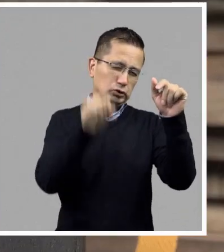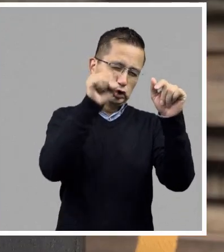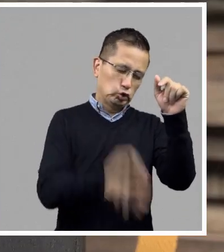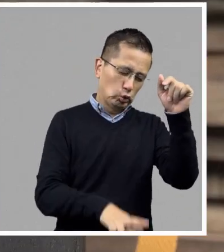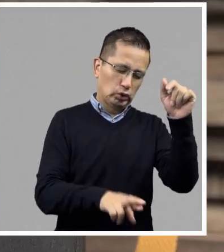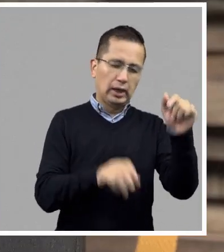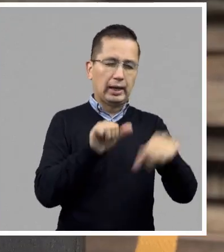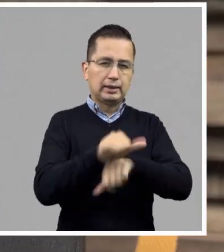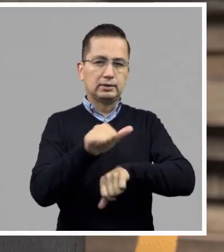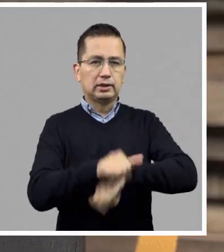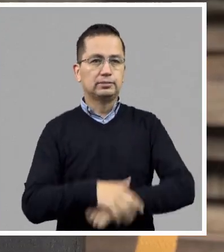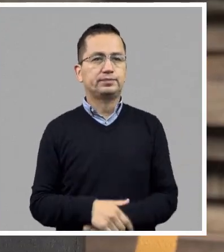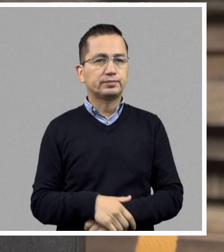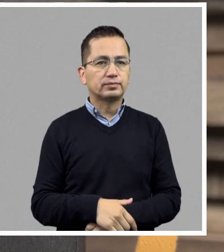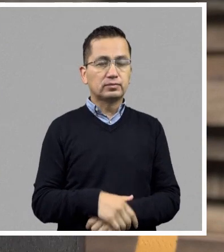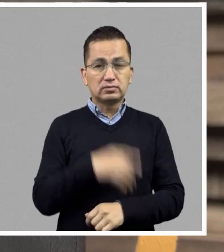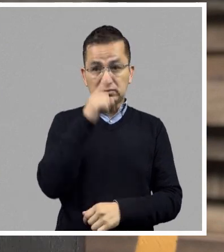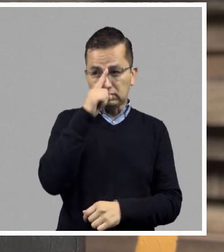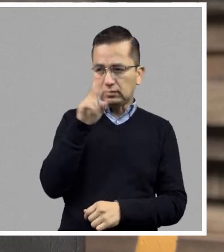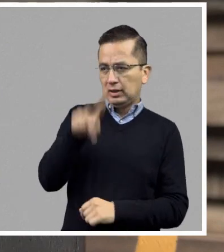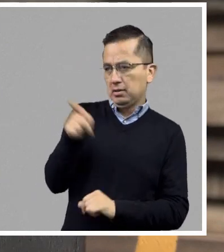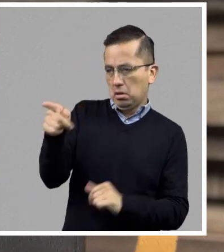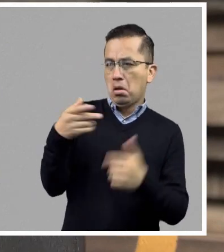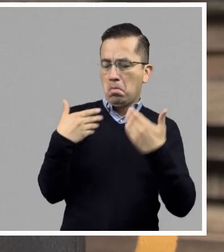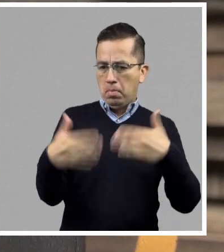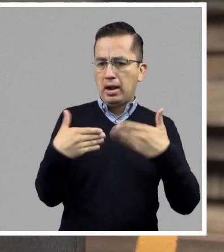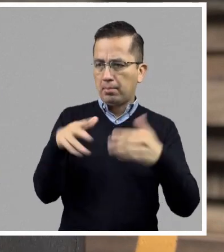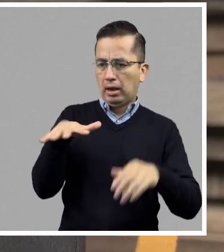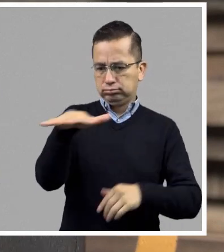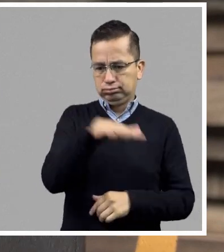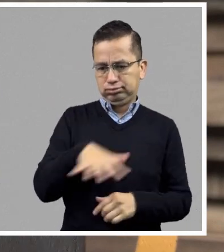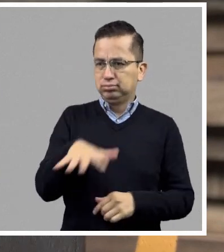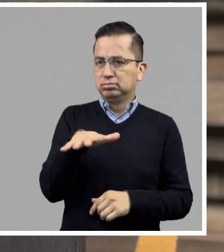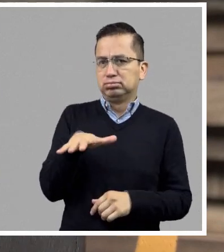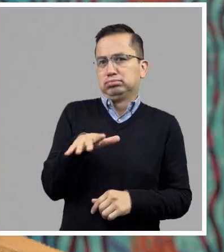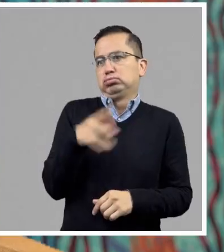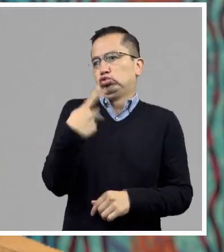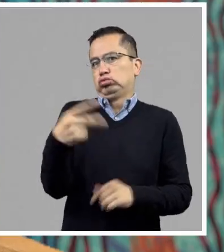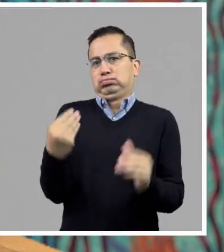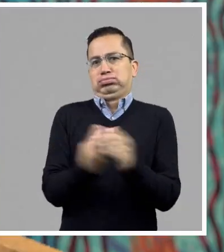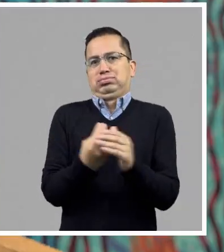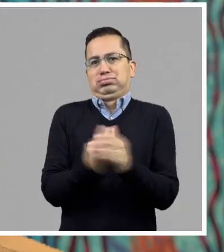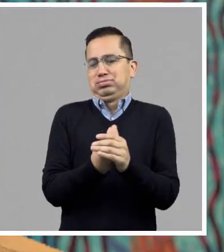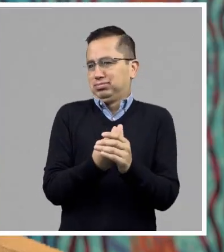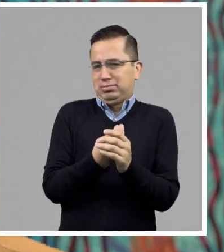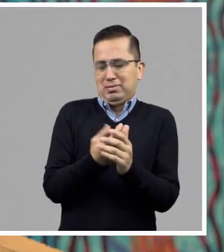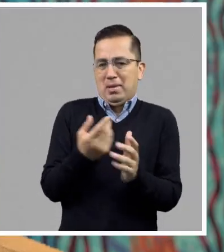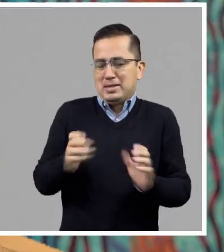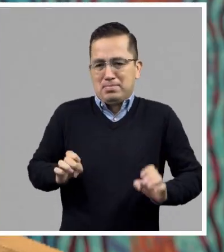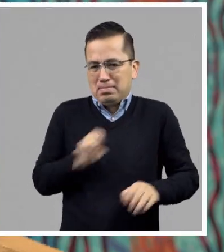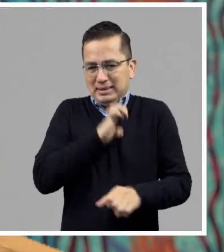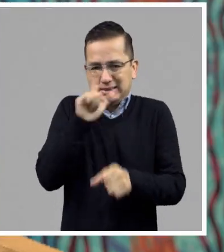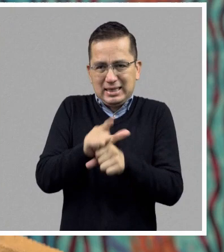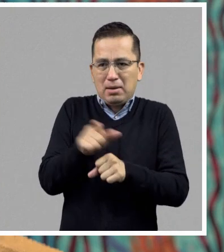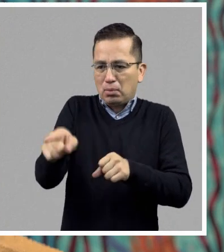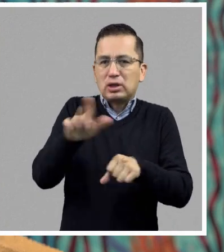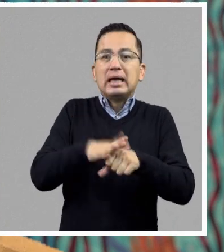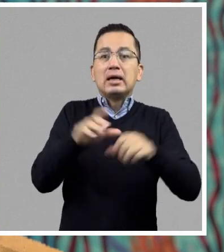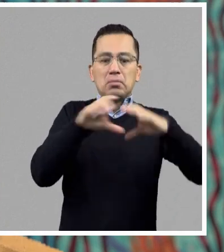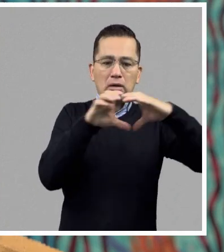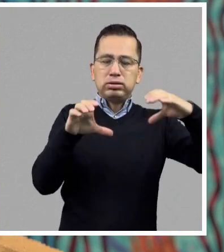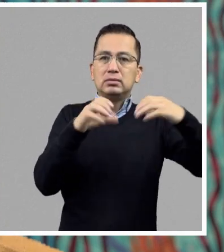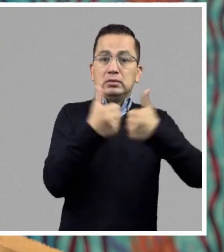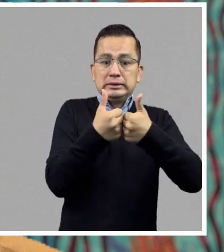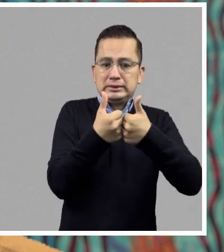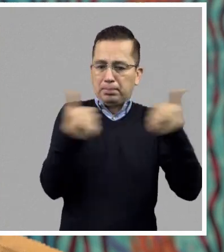soy el único no es la única ruta es muy particular es la cinturita más delgada y además es donde también se cruza de océano